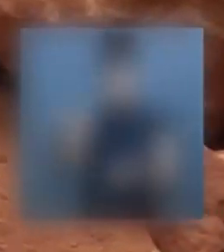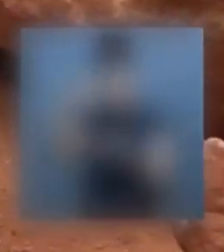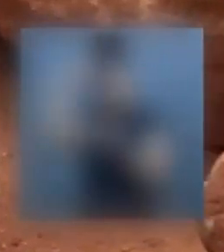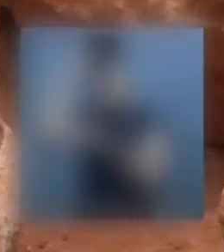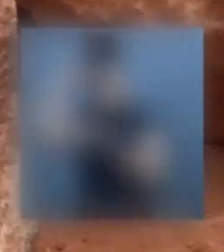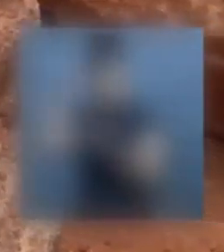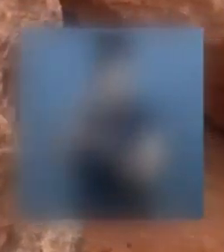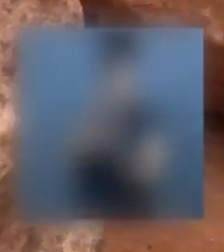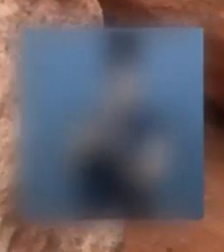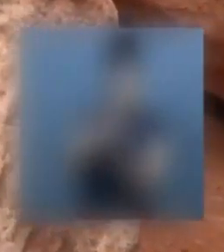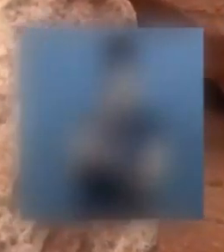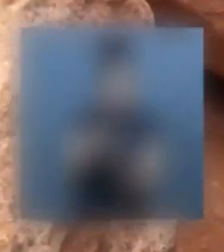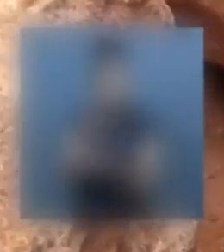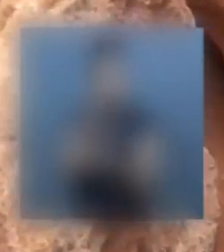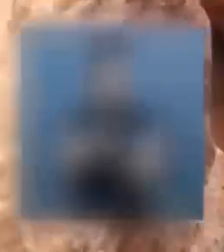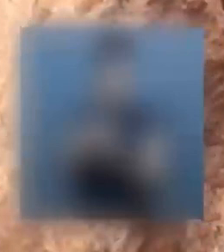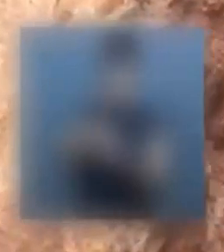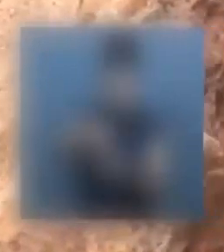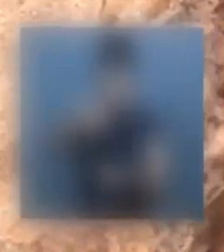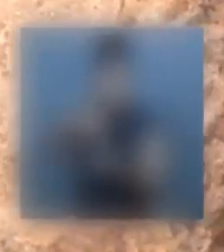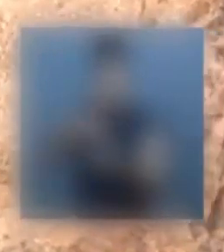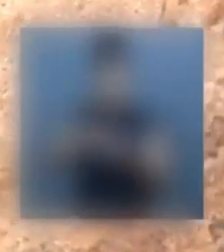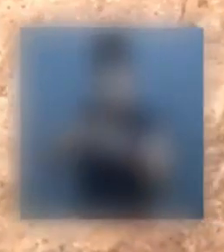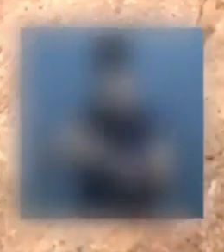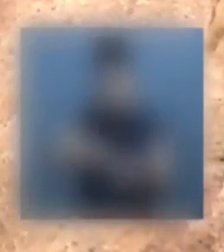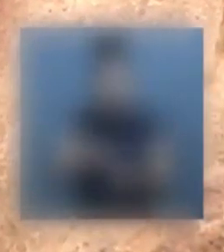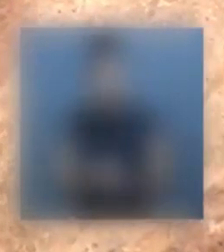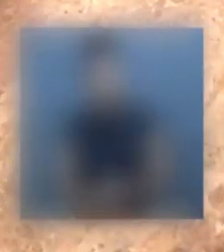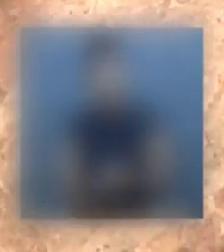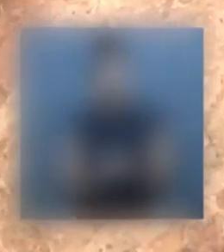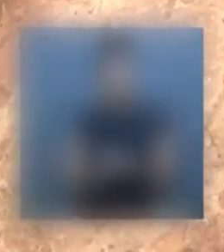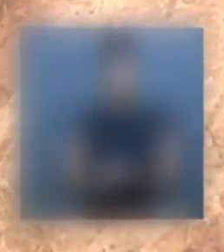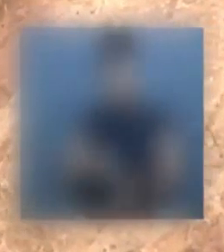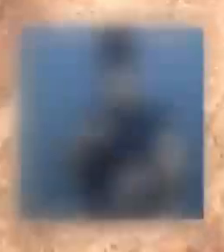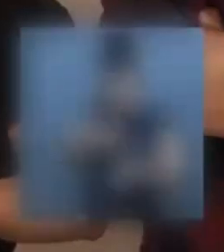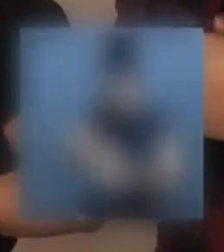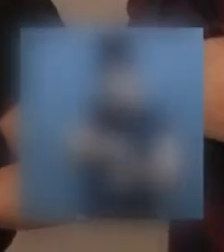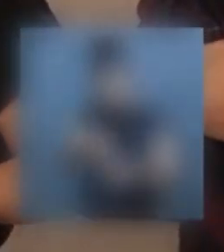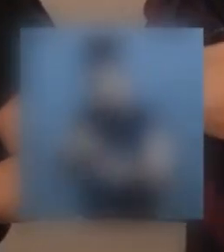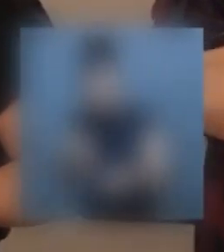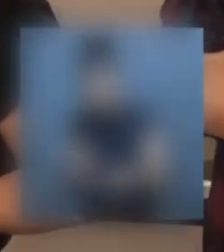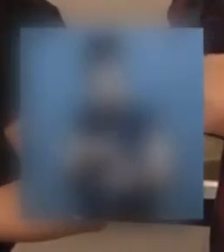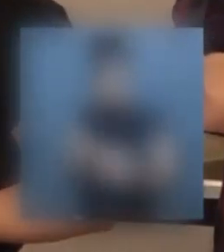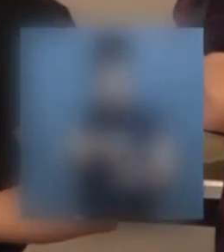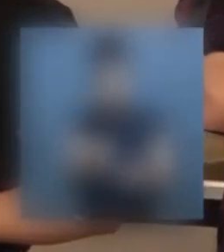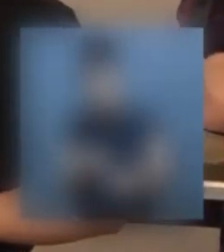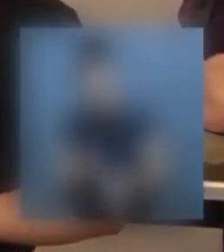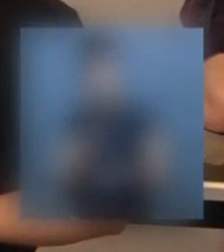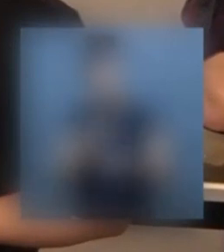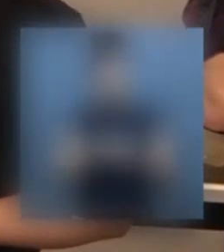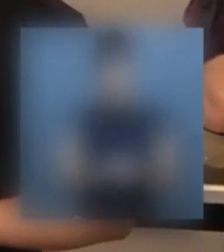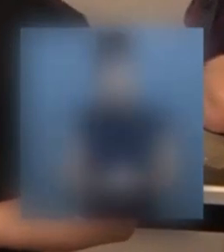de paleontología con un montón de gente, así que bueno, di esa conferencia, bueno, que gustó mucho, llamó mucho la